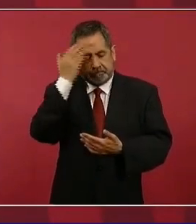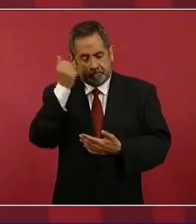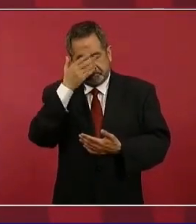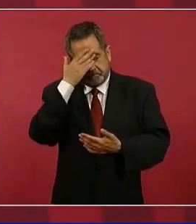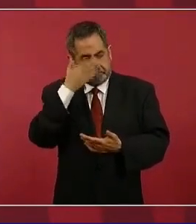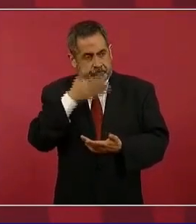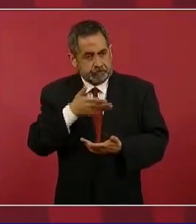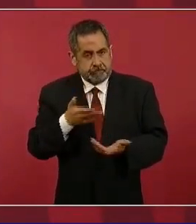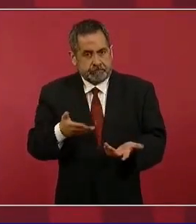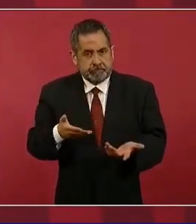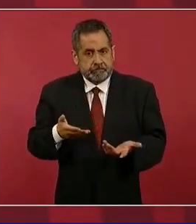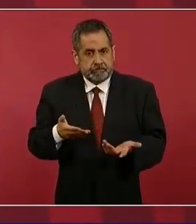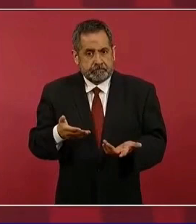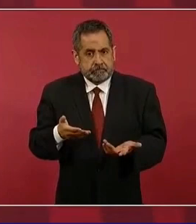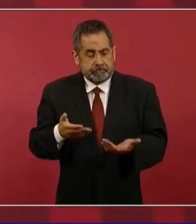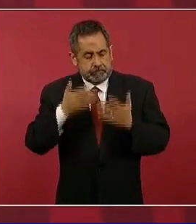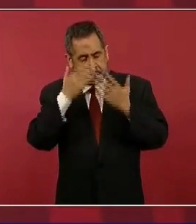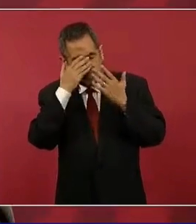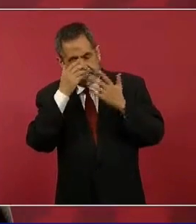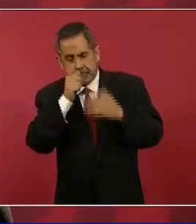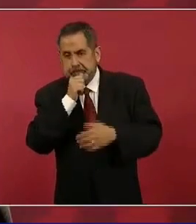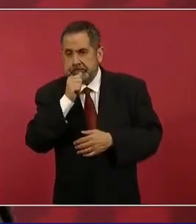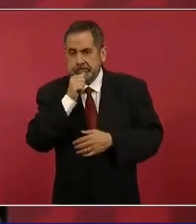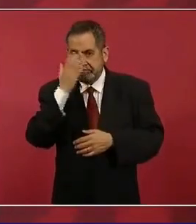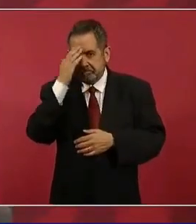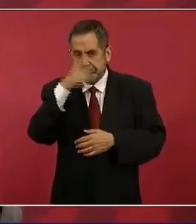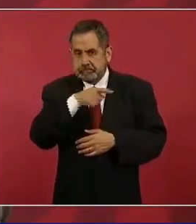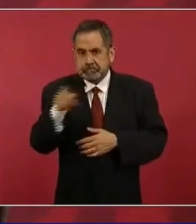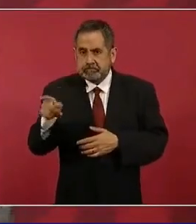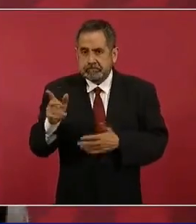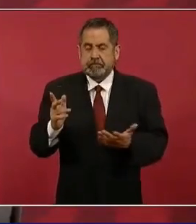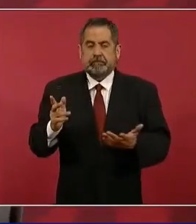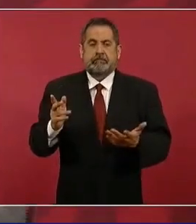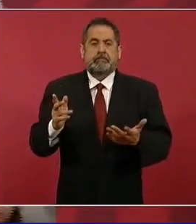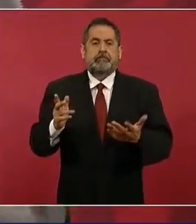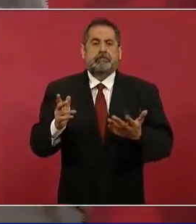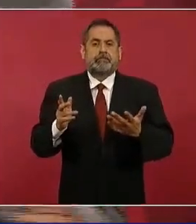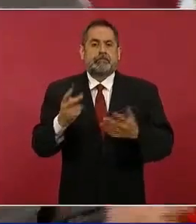no lo sabía, porque eso